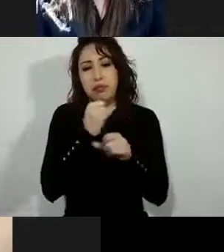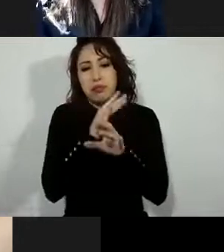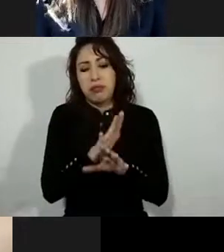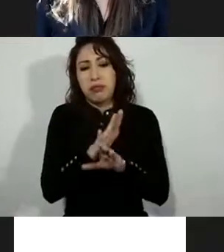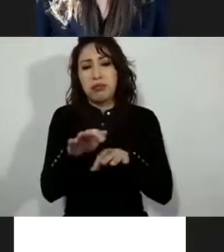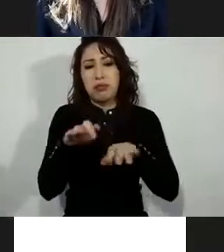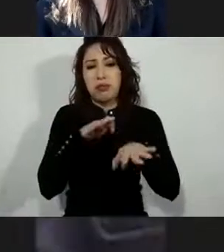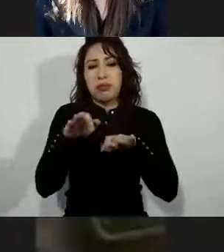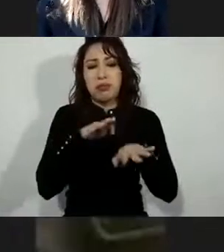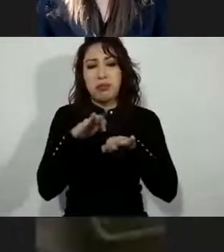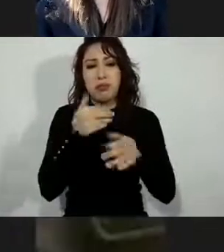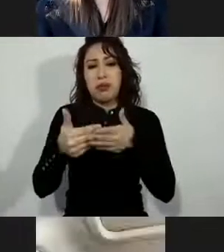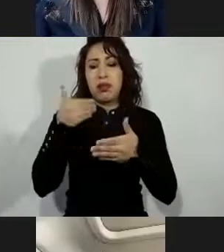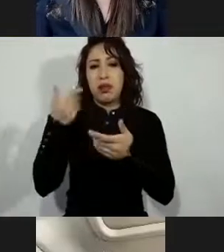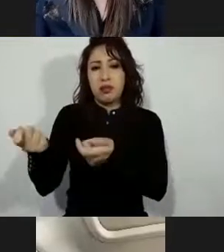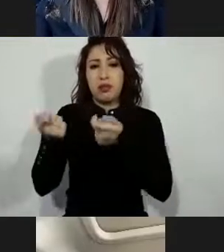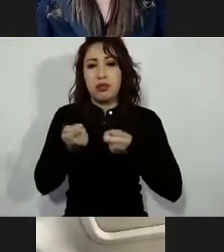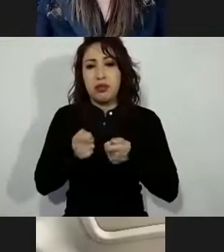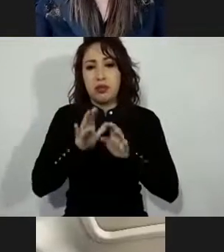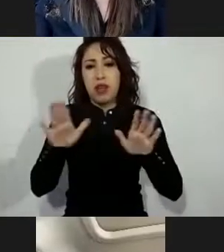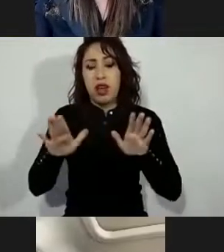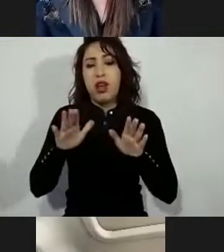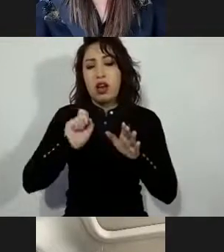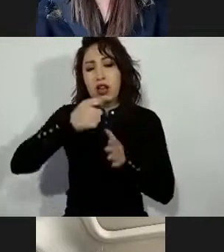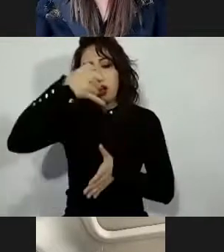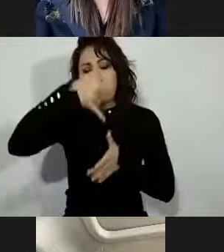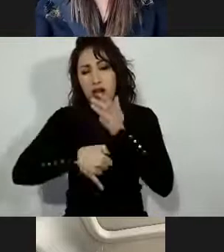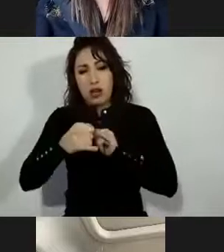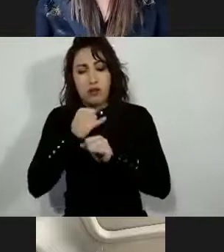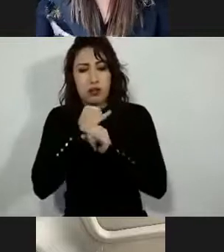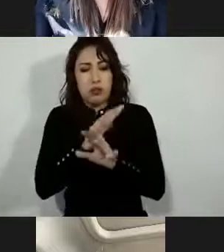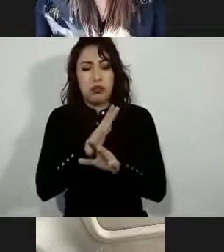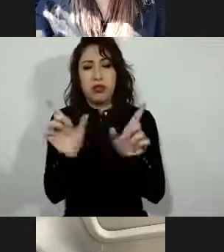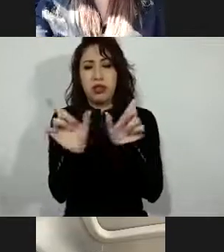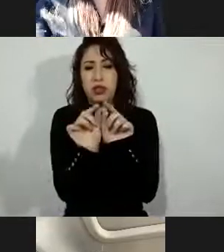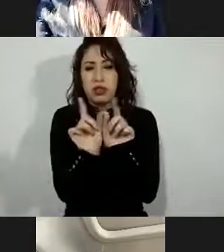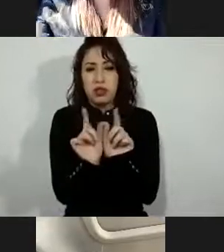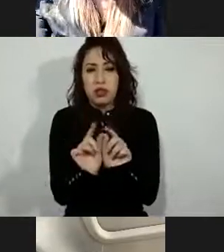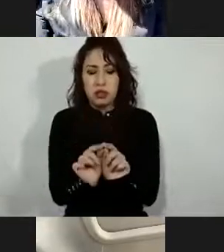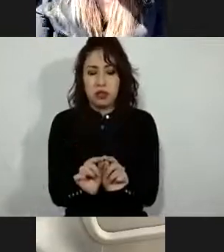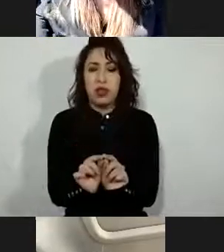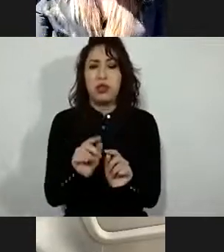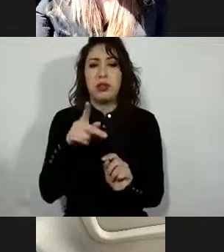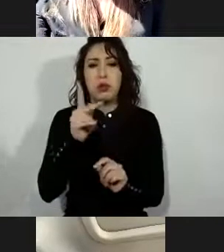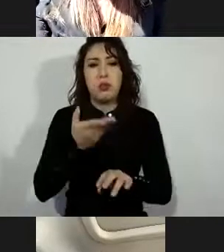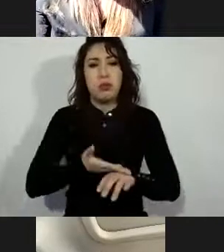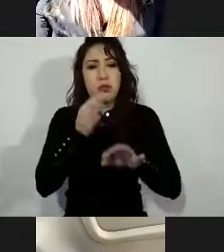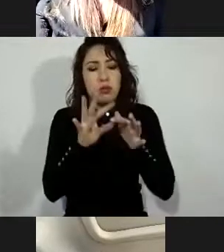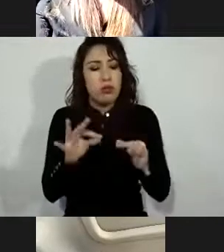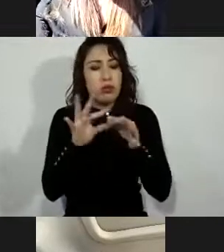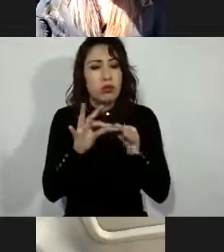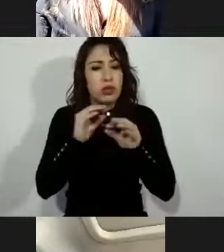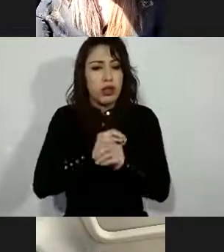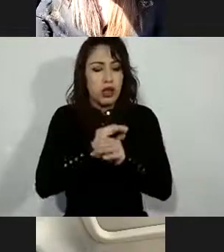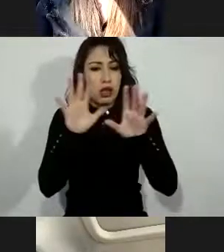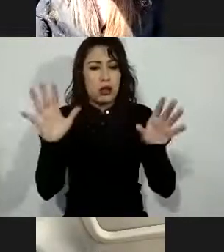Ya nos entregó un informe sucinto, un poco resumido, pero bueno, muy ejecutivo, para conocer